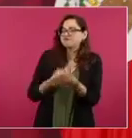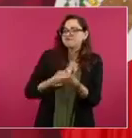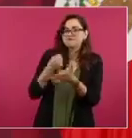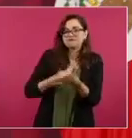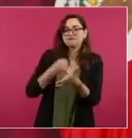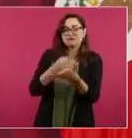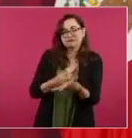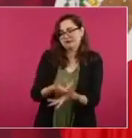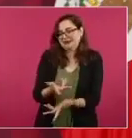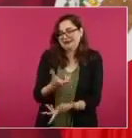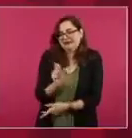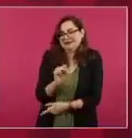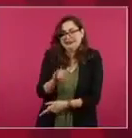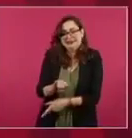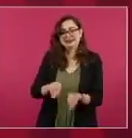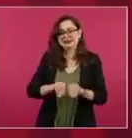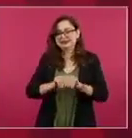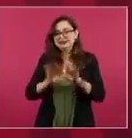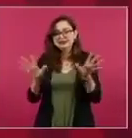pero